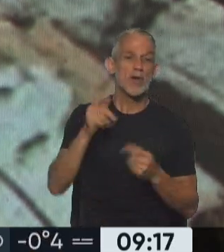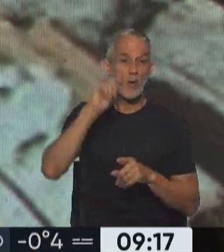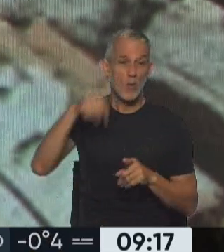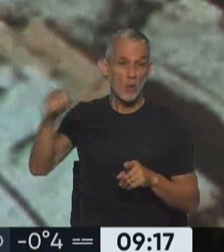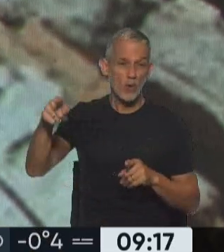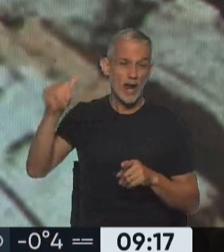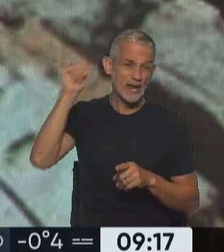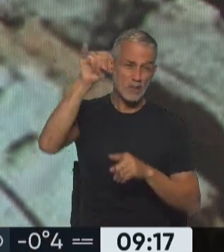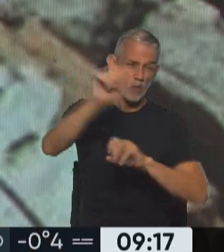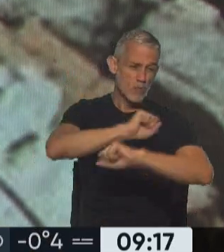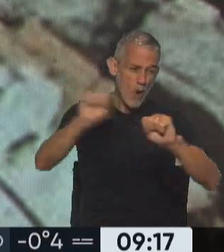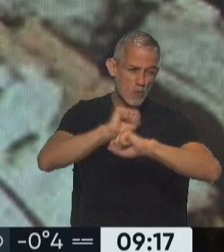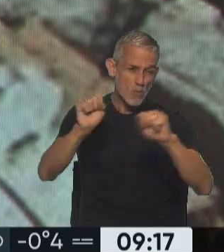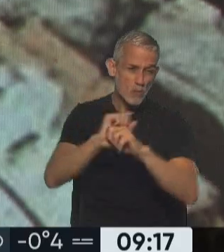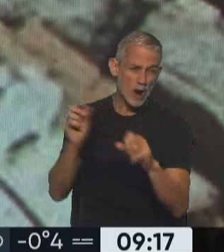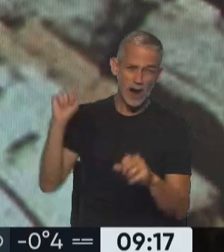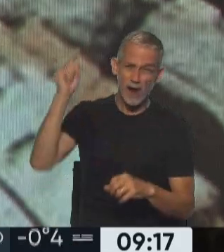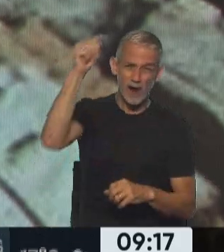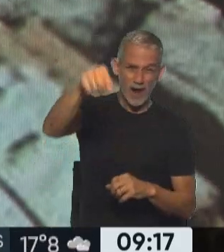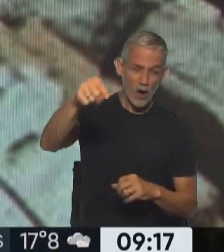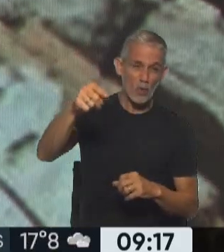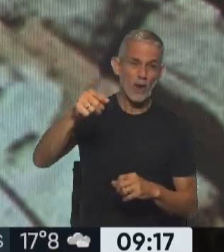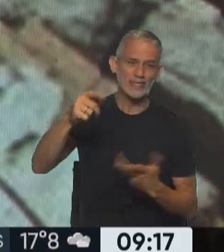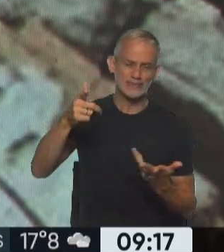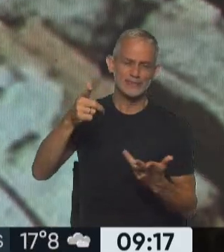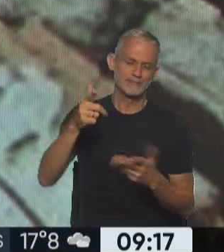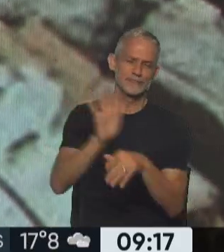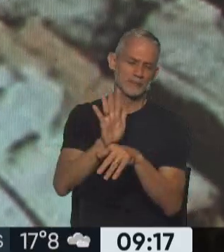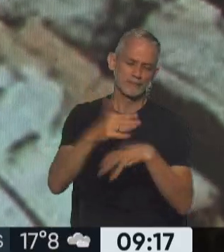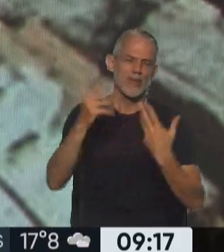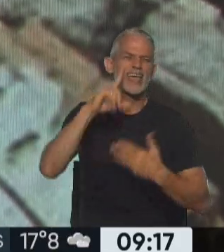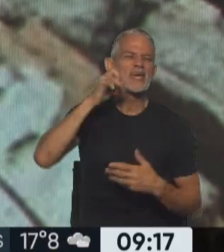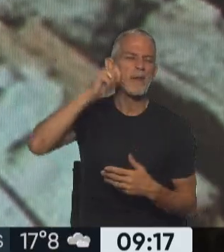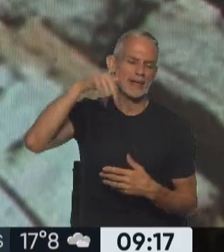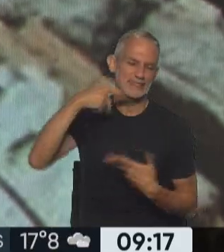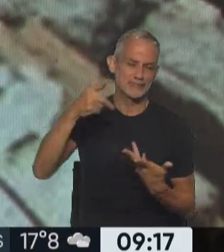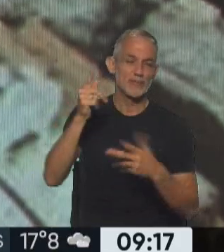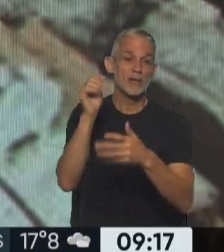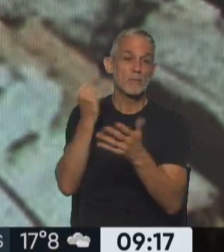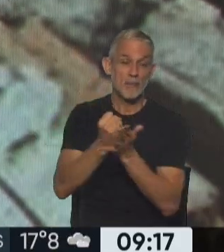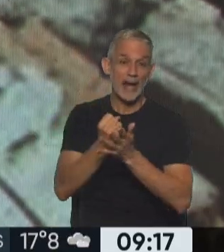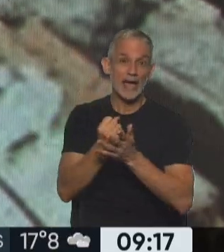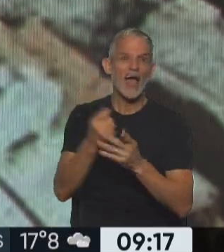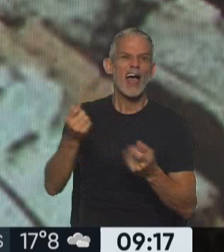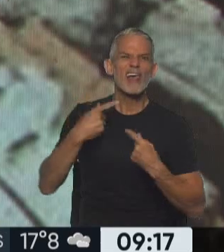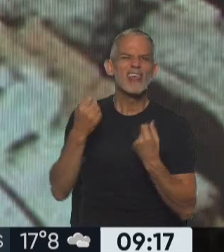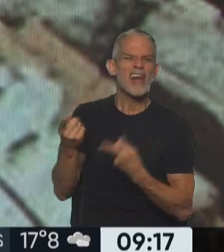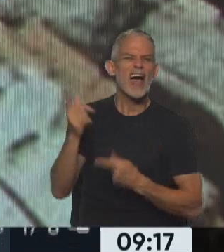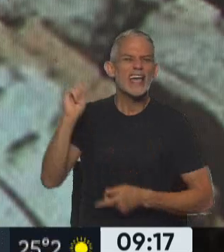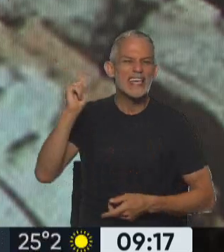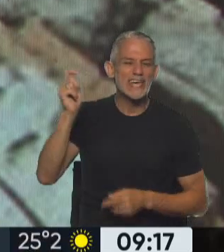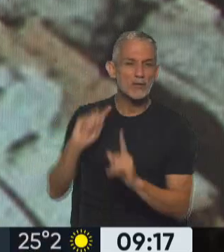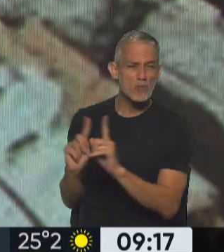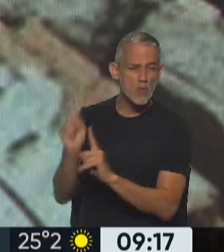Ucrania bombardeara con cohetes HIMARS, que son justamente los cohetes que le brindan, o los